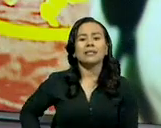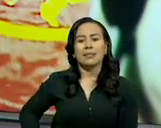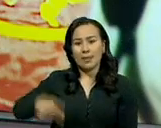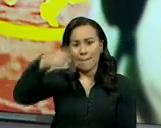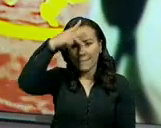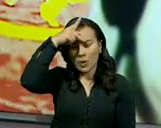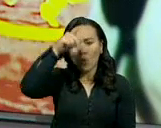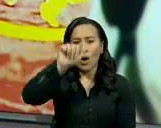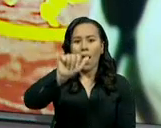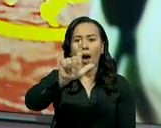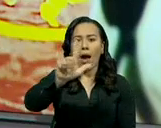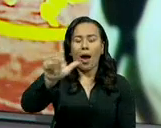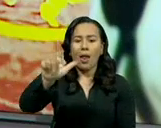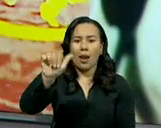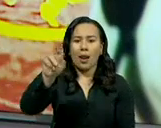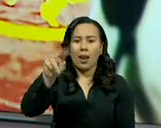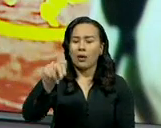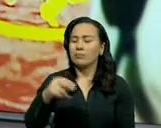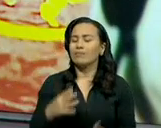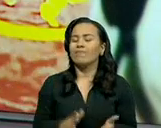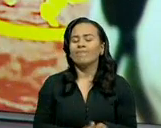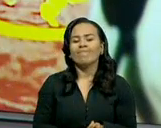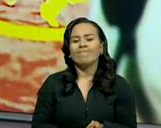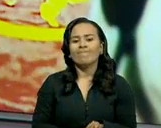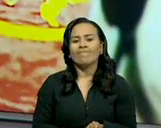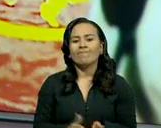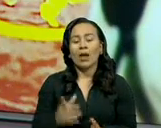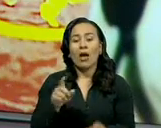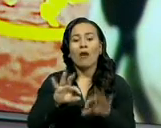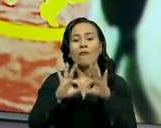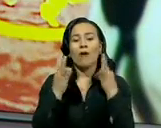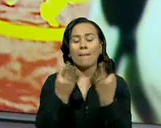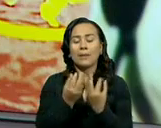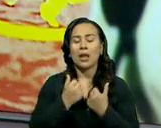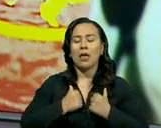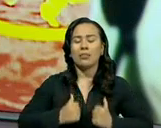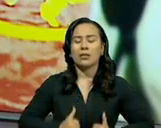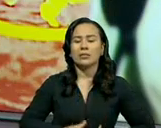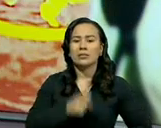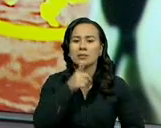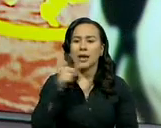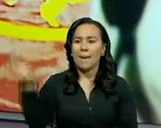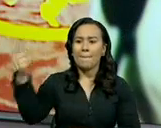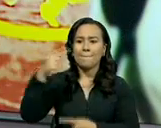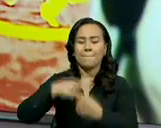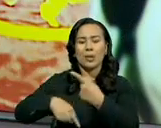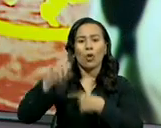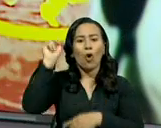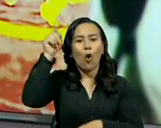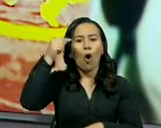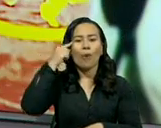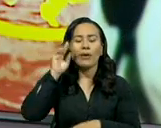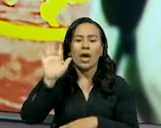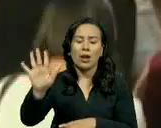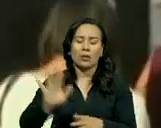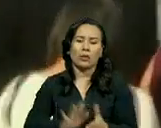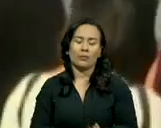contará con la ceremonia oficial tras el malestar de la familia ante la presencia del gobierno nacional.